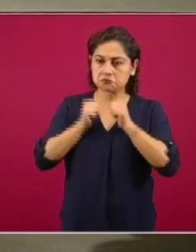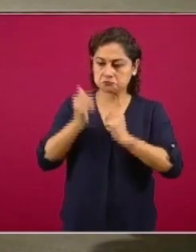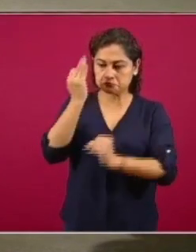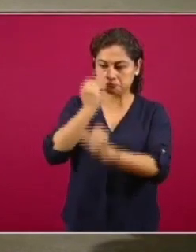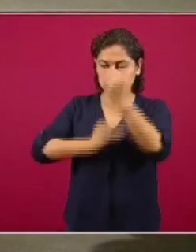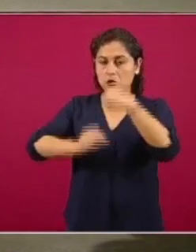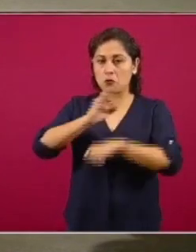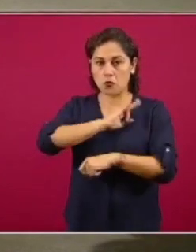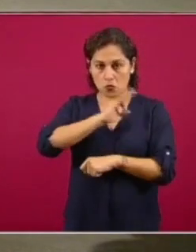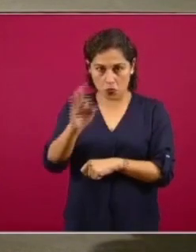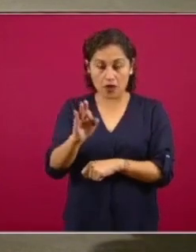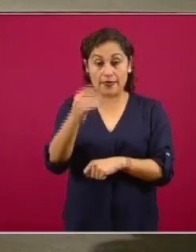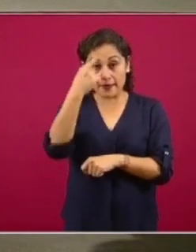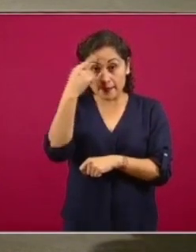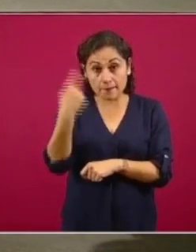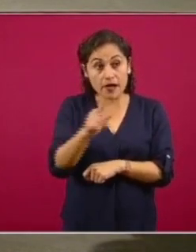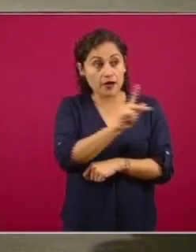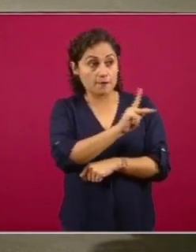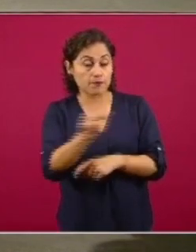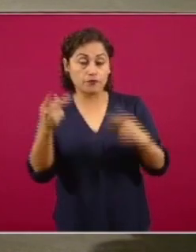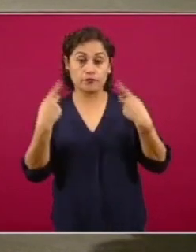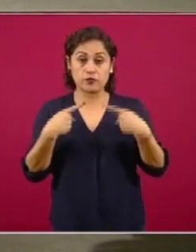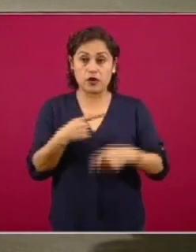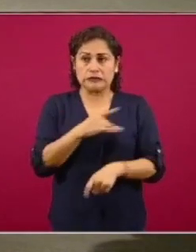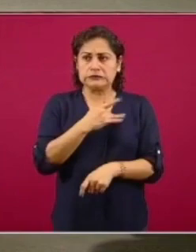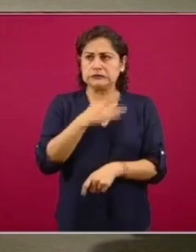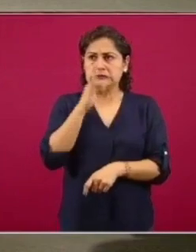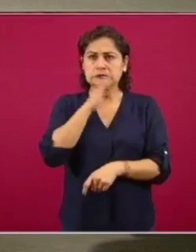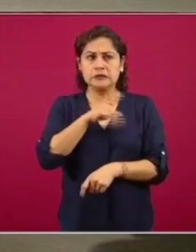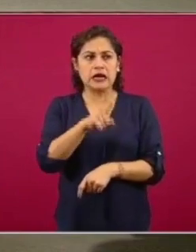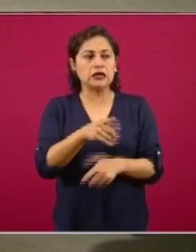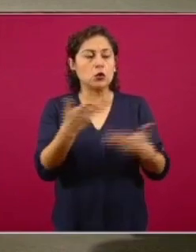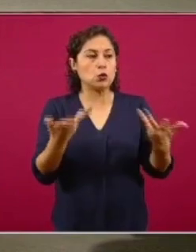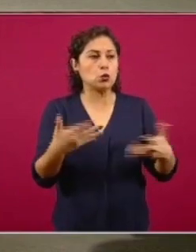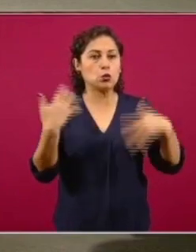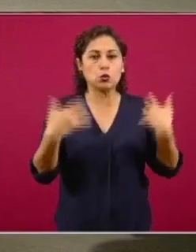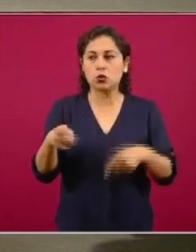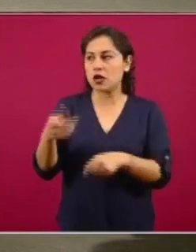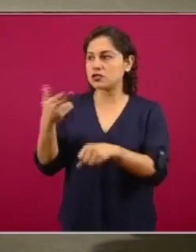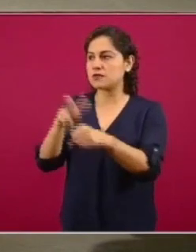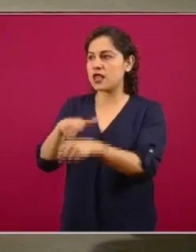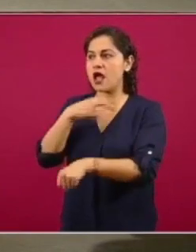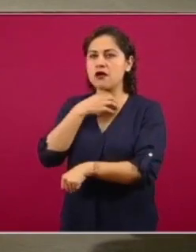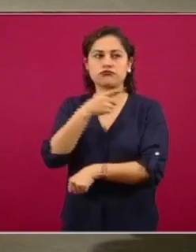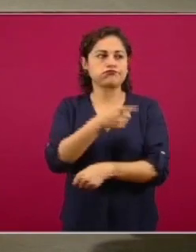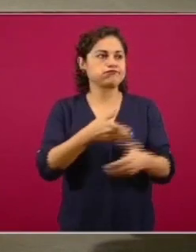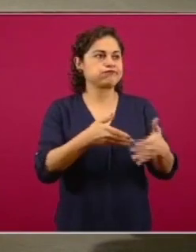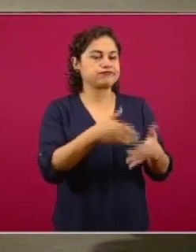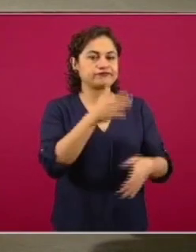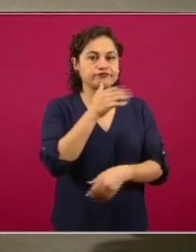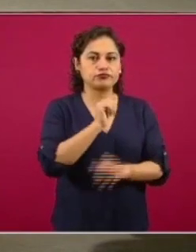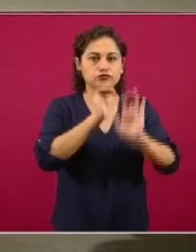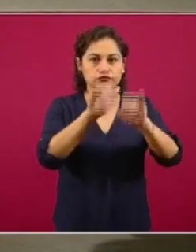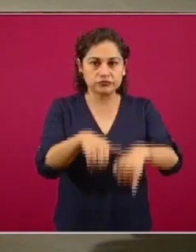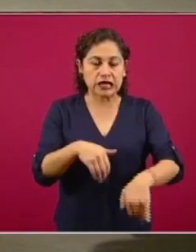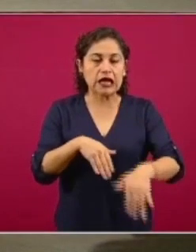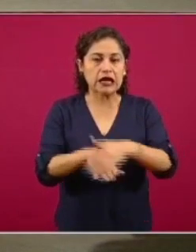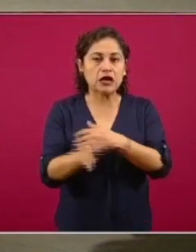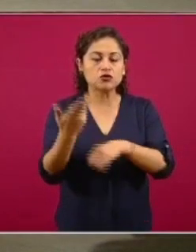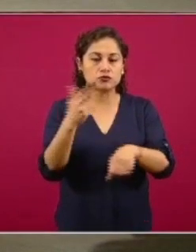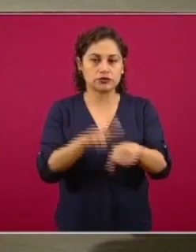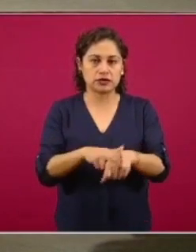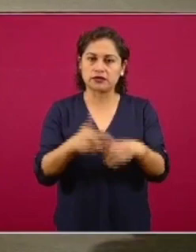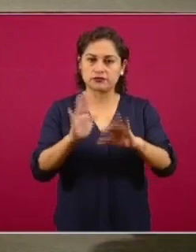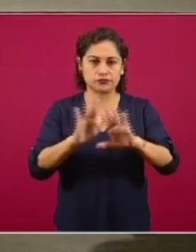importante de que ninguna persona se quede sin la posibilidad de atención hospitalaria cuando la requiere. En el siguiente caso, la siguiente por